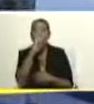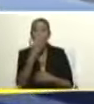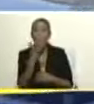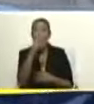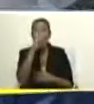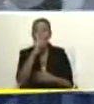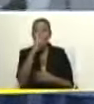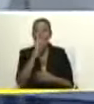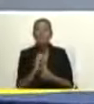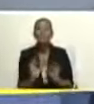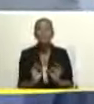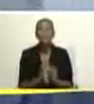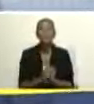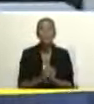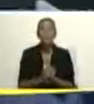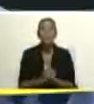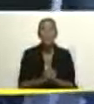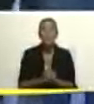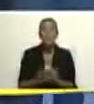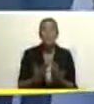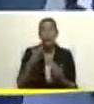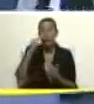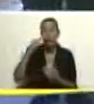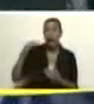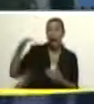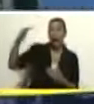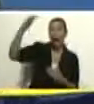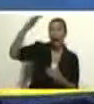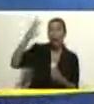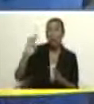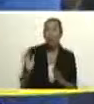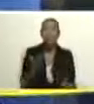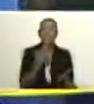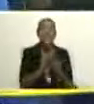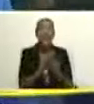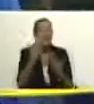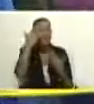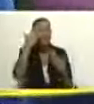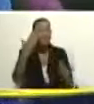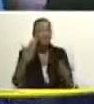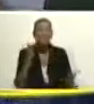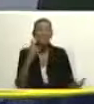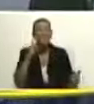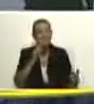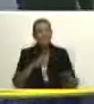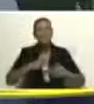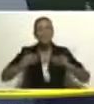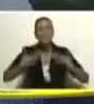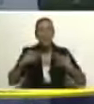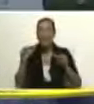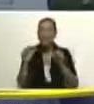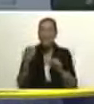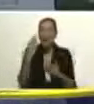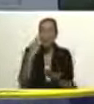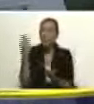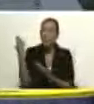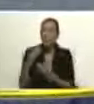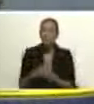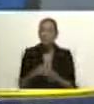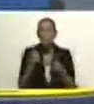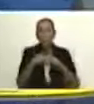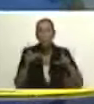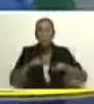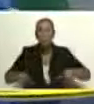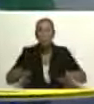estaba así, en cuarto año. ¿Ah? Bueno, seguimos para adelante, chao muchachos. Me alegra verlo. Seguimos para adelante.